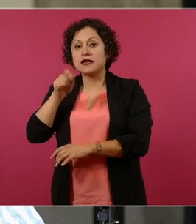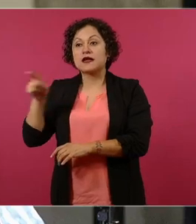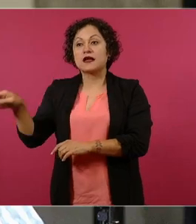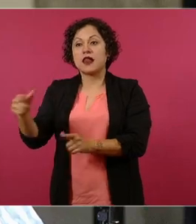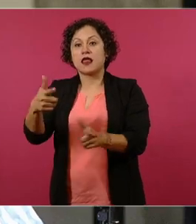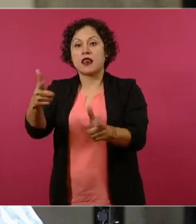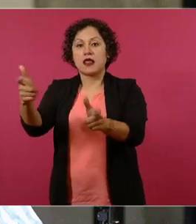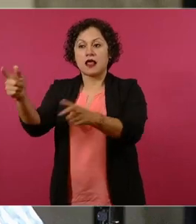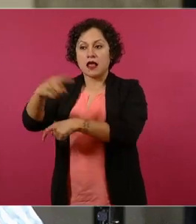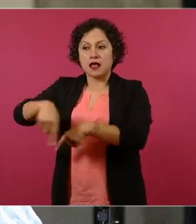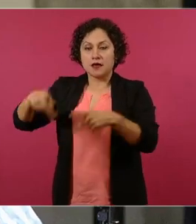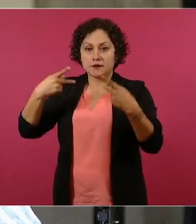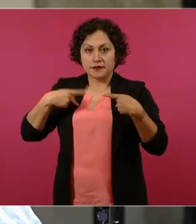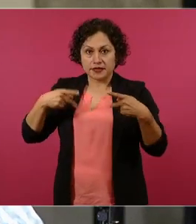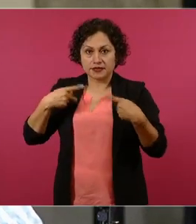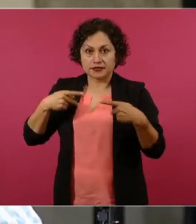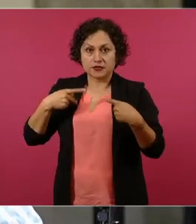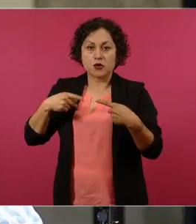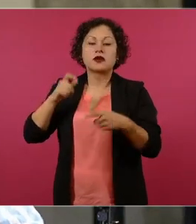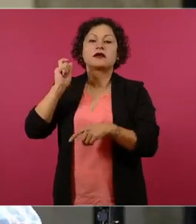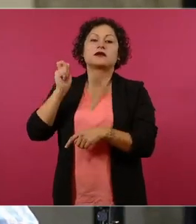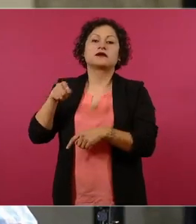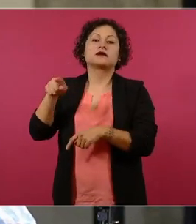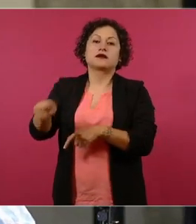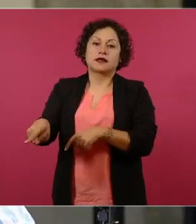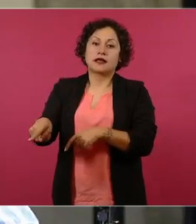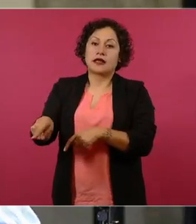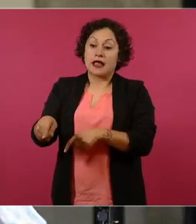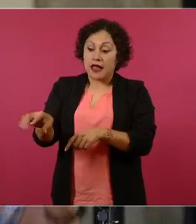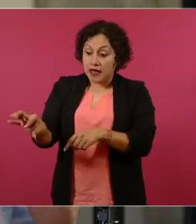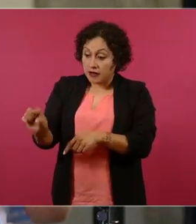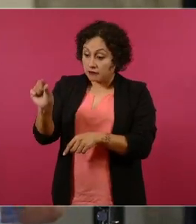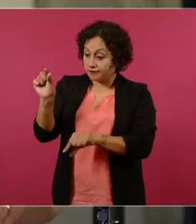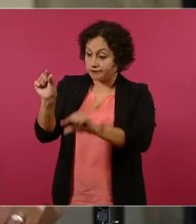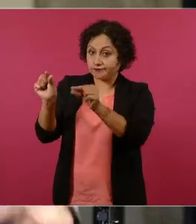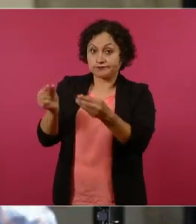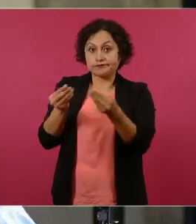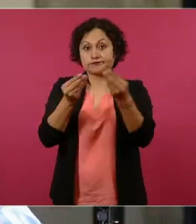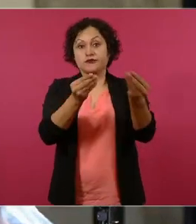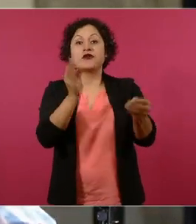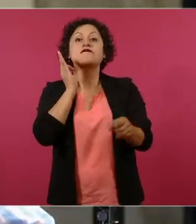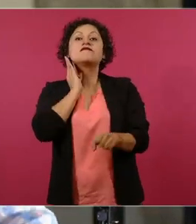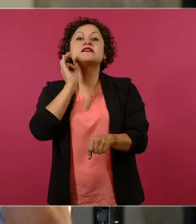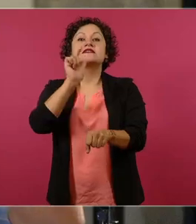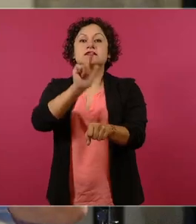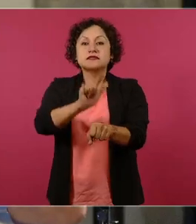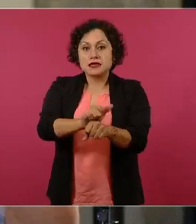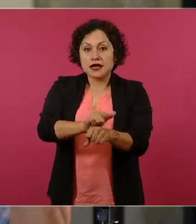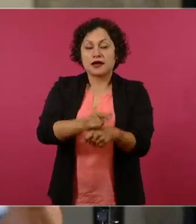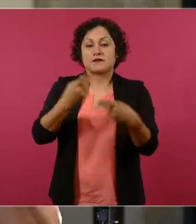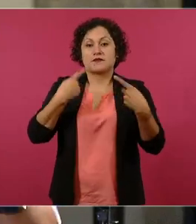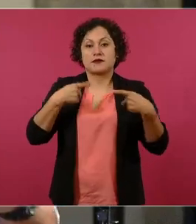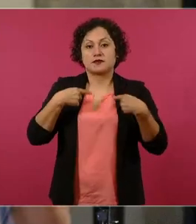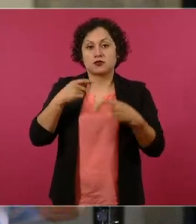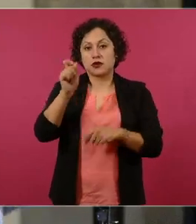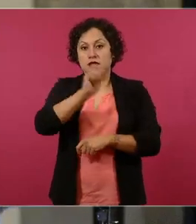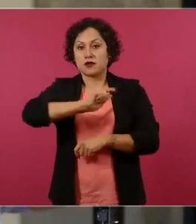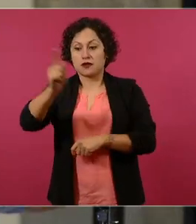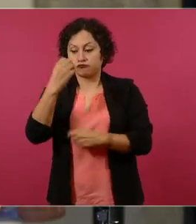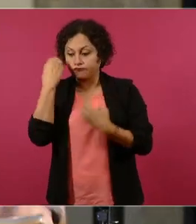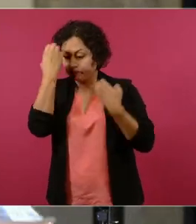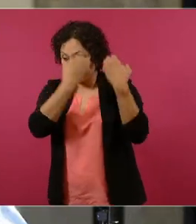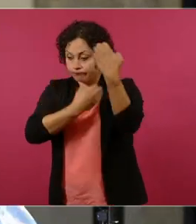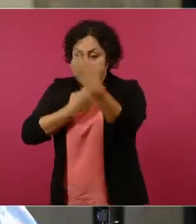abandonados se entregaron a fiscalía por parte de un perito y Además de eso Vimos a los pobladores a los campesinos que fueron